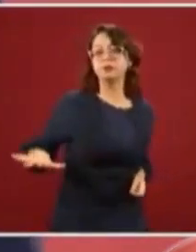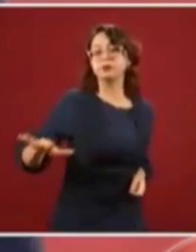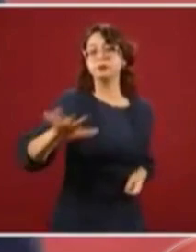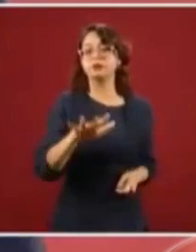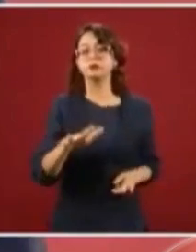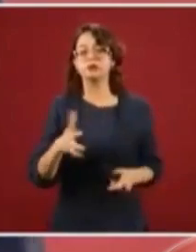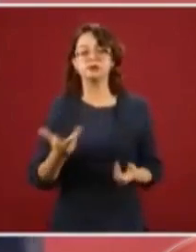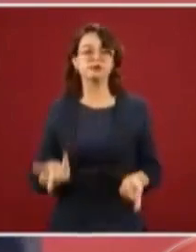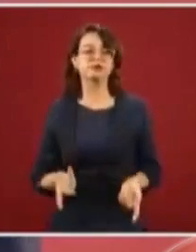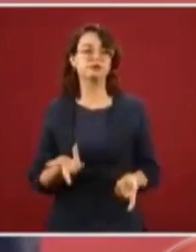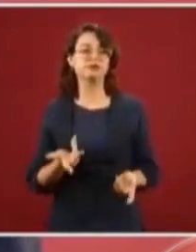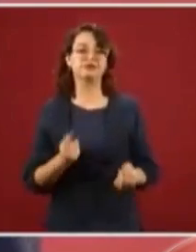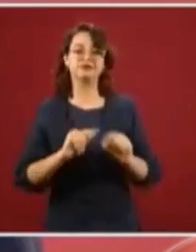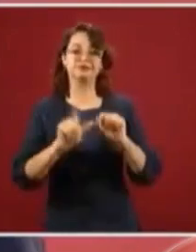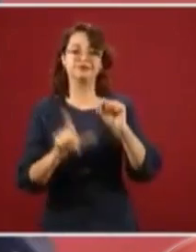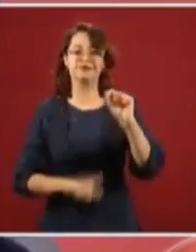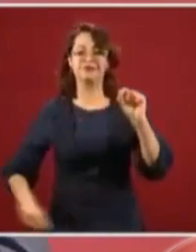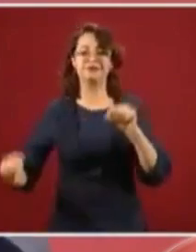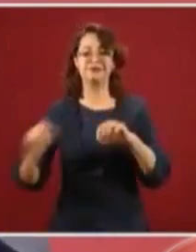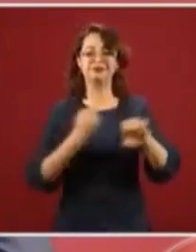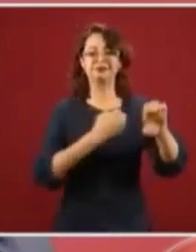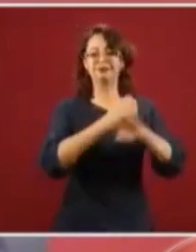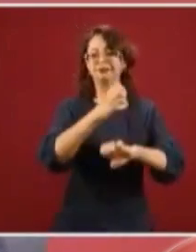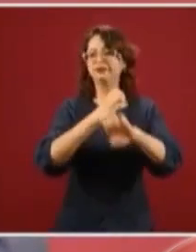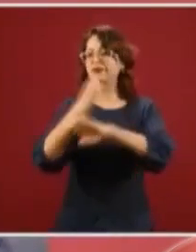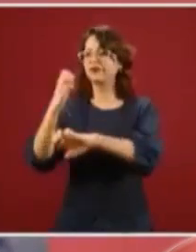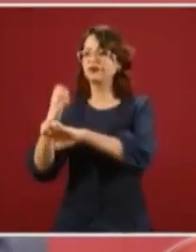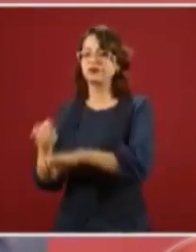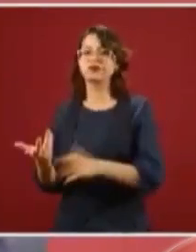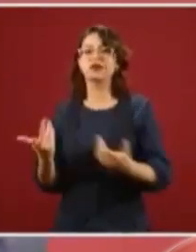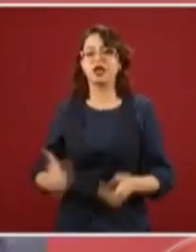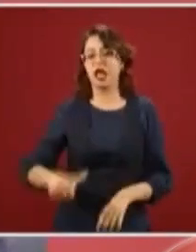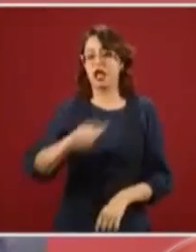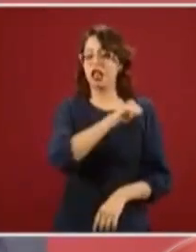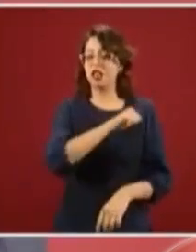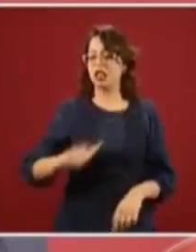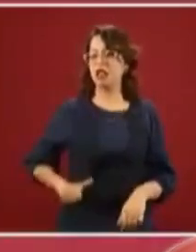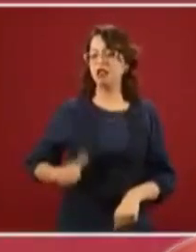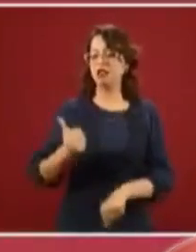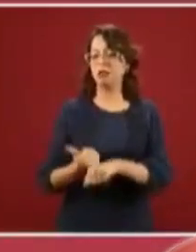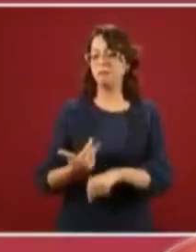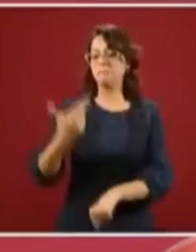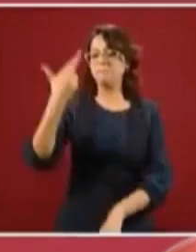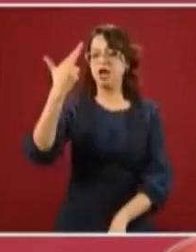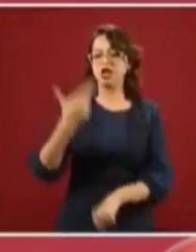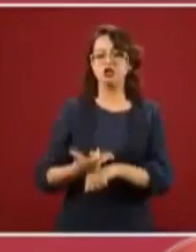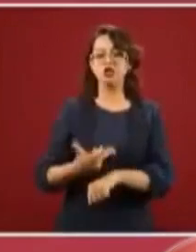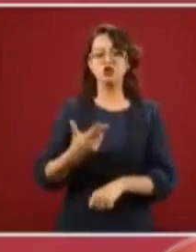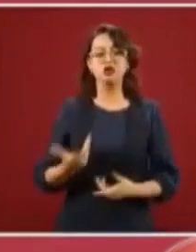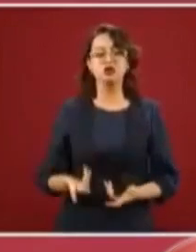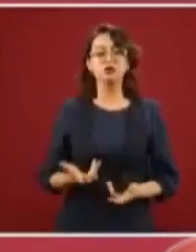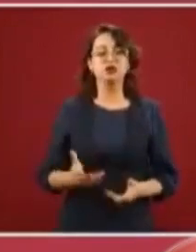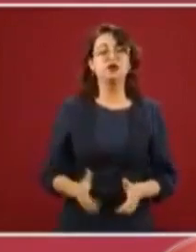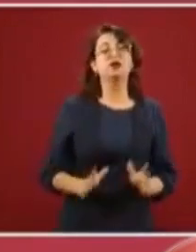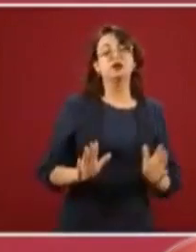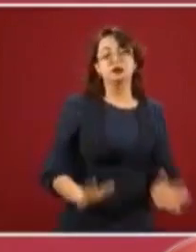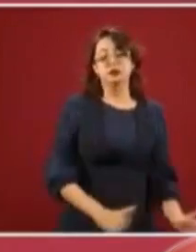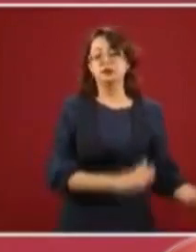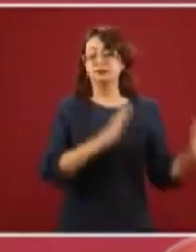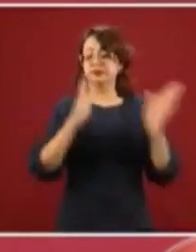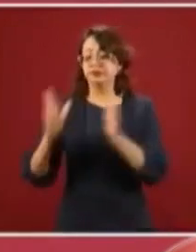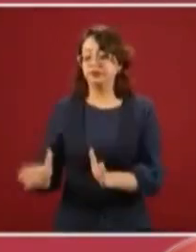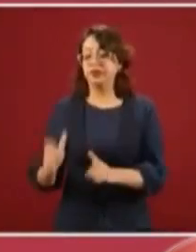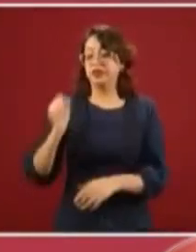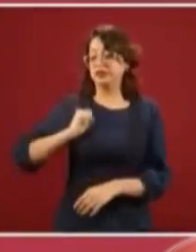estados actuales, con lo que se llamaba alcaldes mayores. Luego la independencia, o sea, todo el